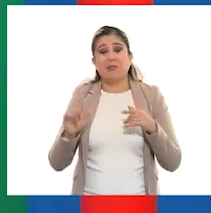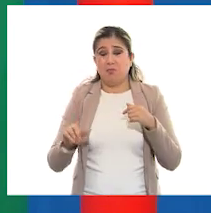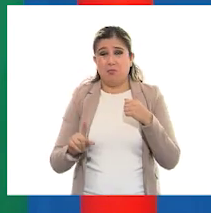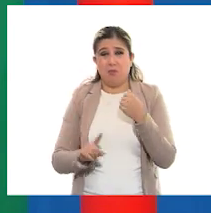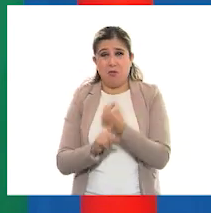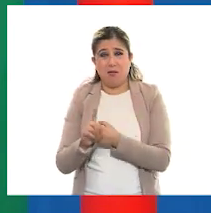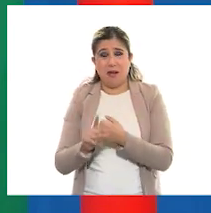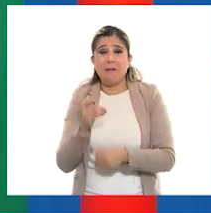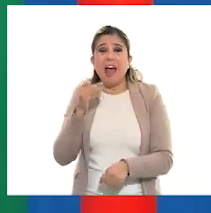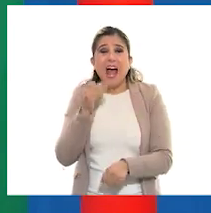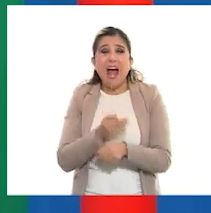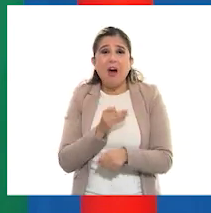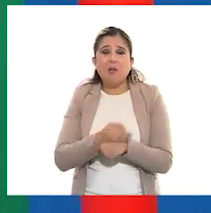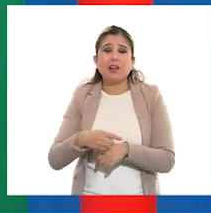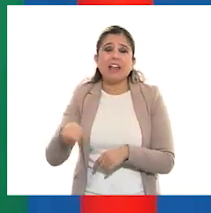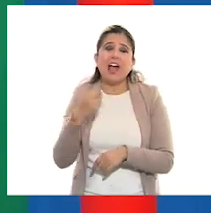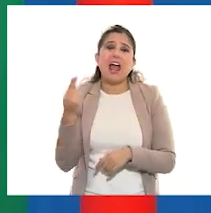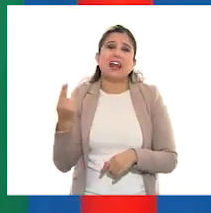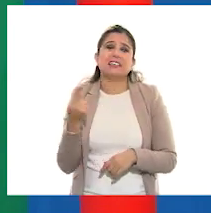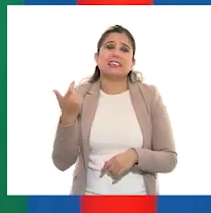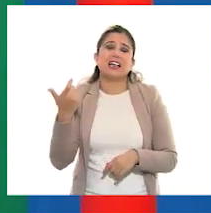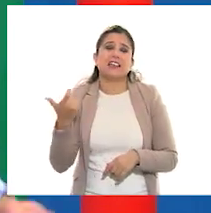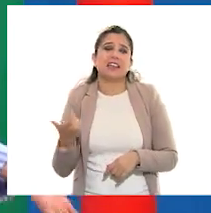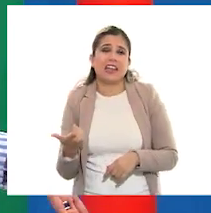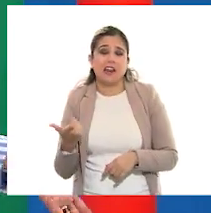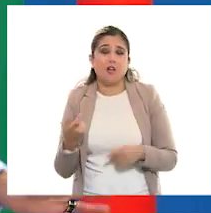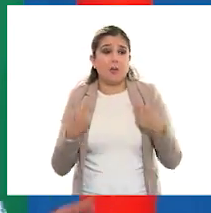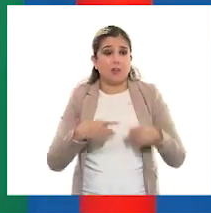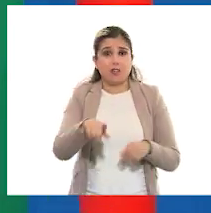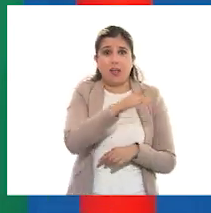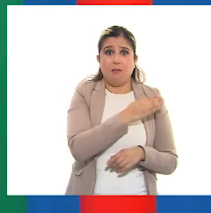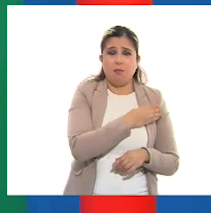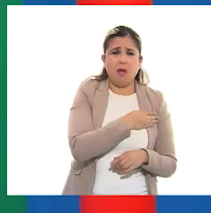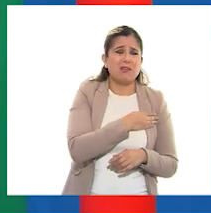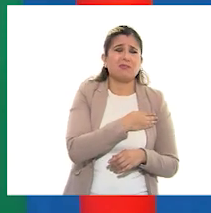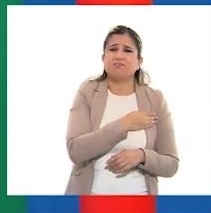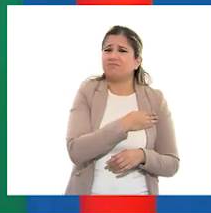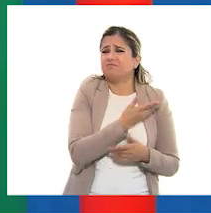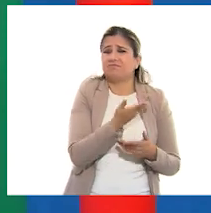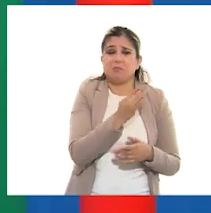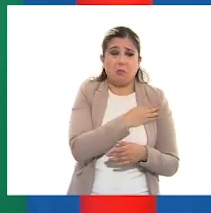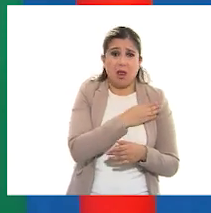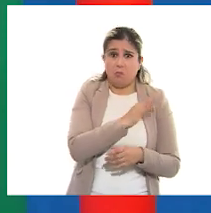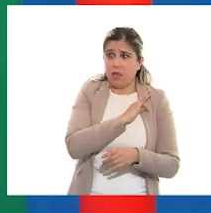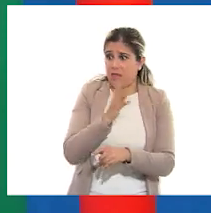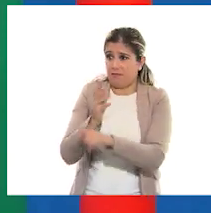que en este momento necesito dinero, no la simpatía de la gente. La simpatía no